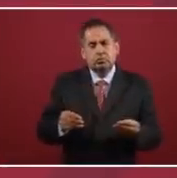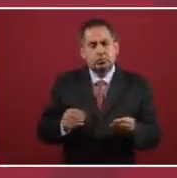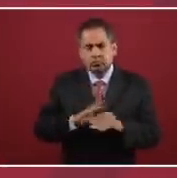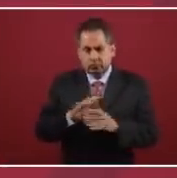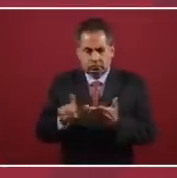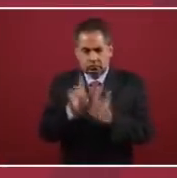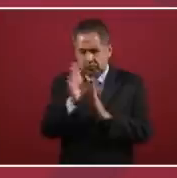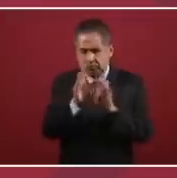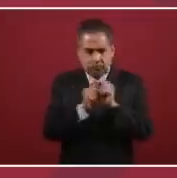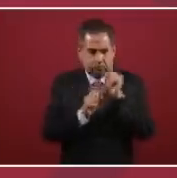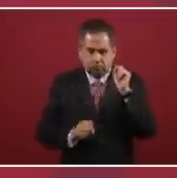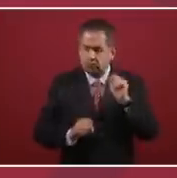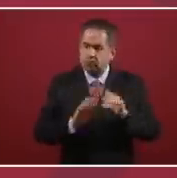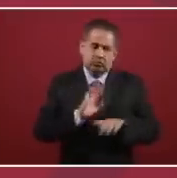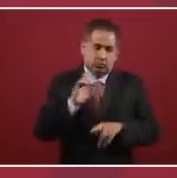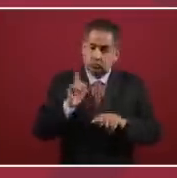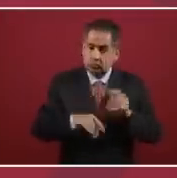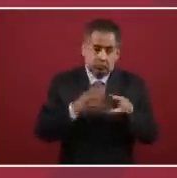la Constitución,